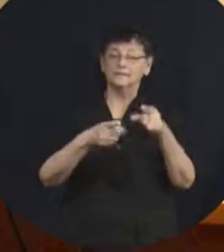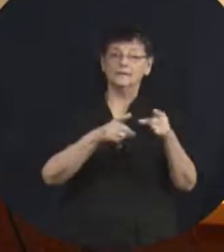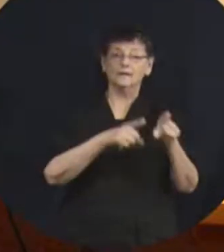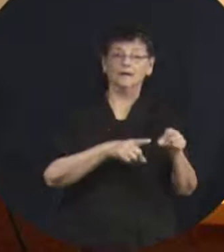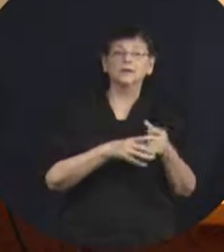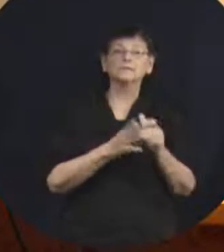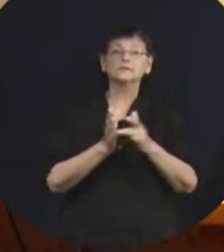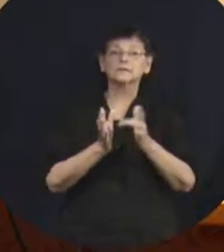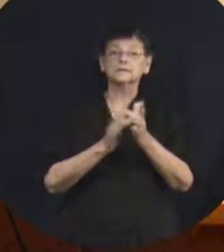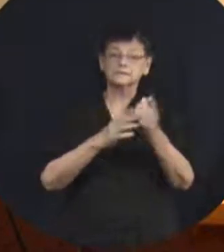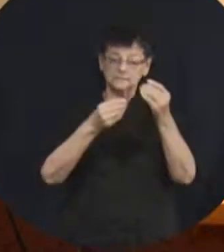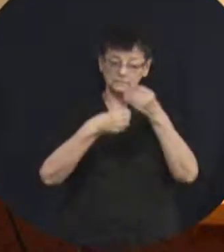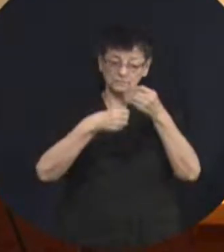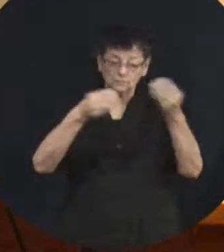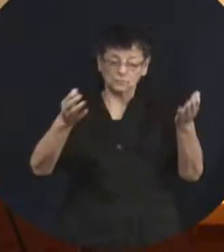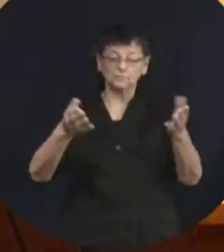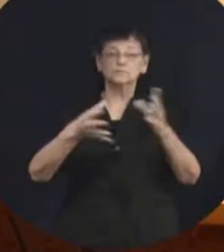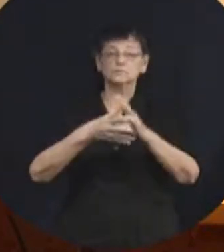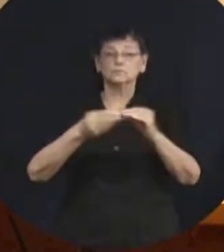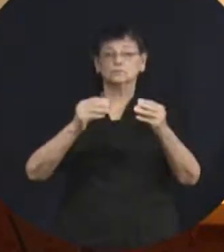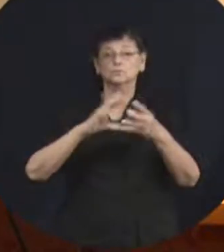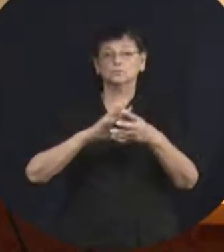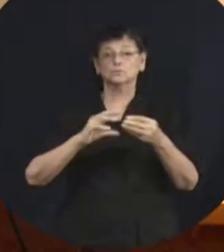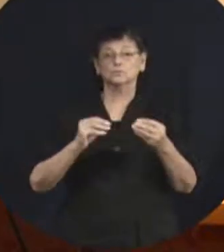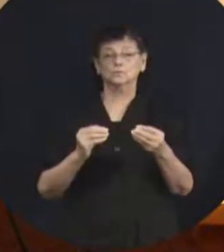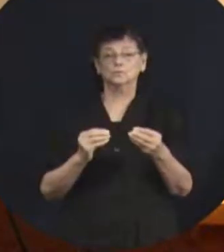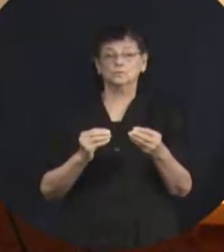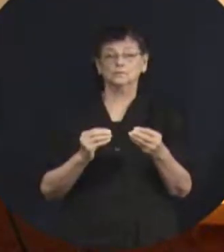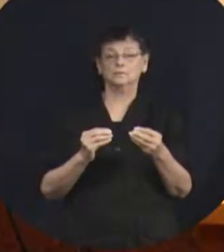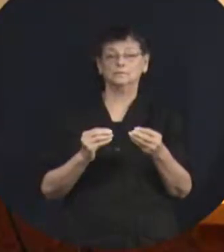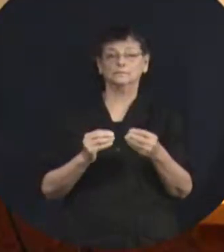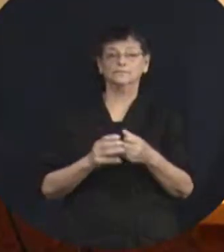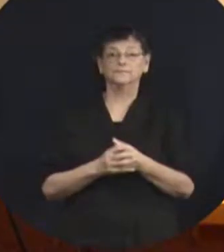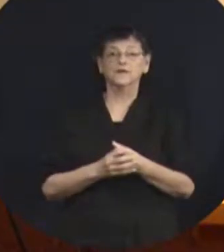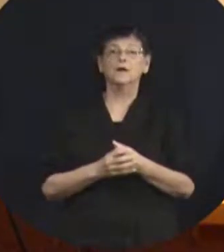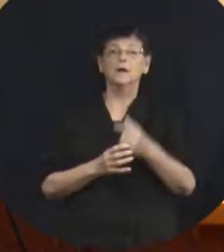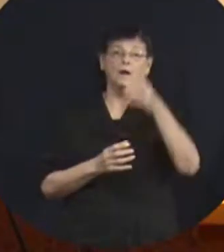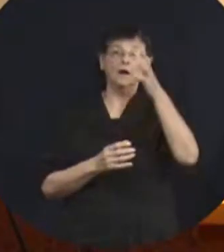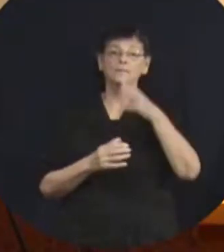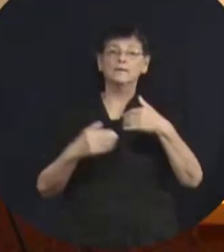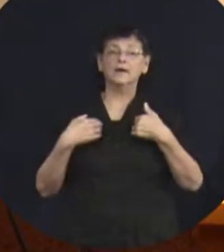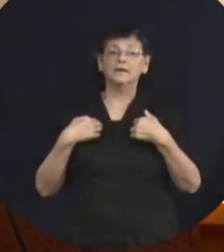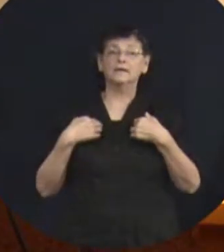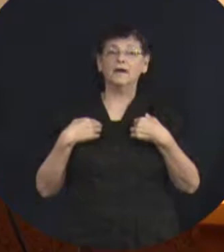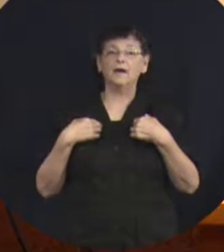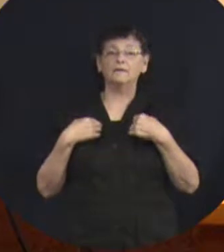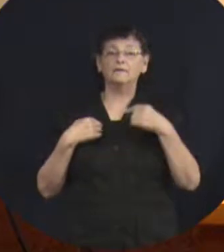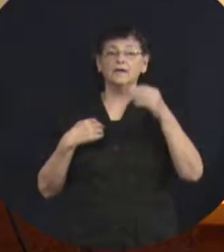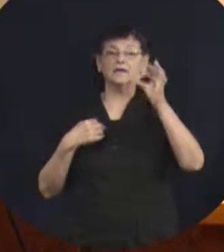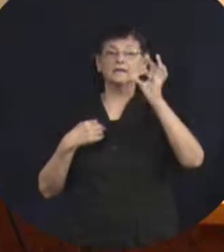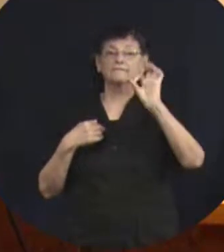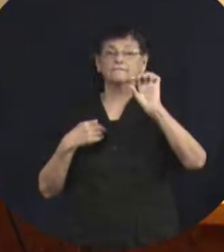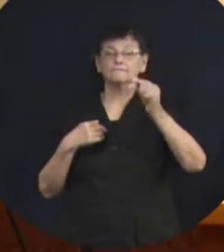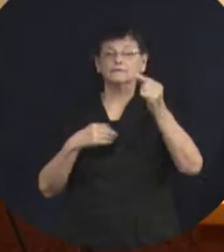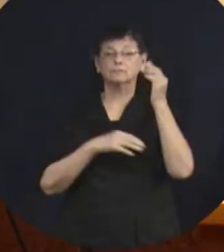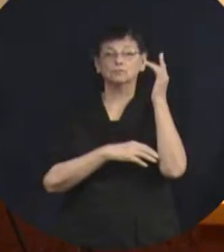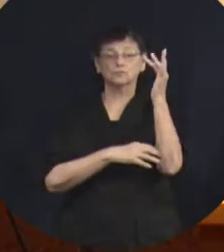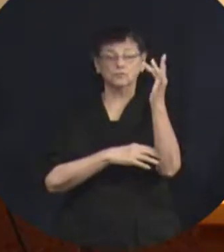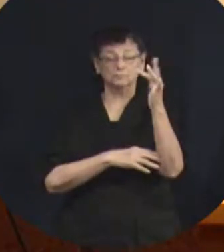Entonces Jesús les dijo esta parábola. Un hombre tenía una higuera plantada en un